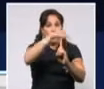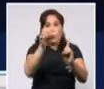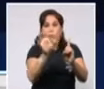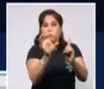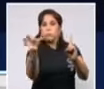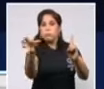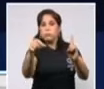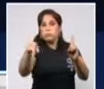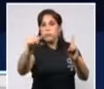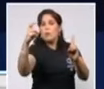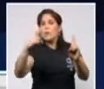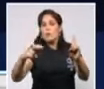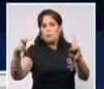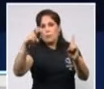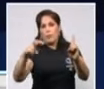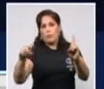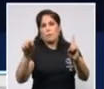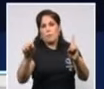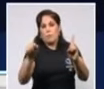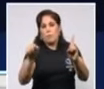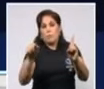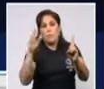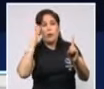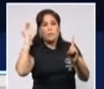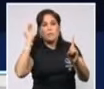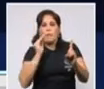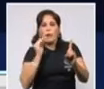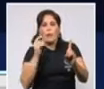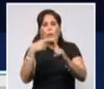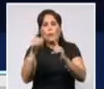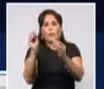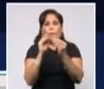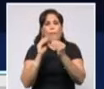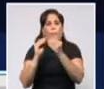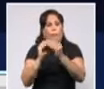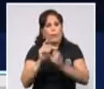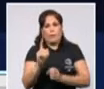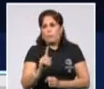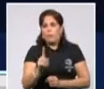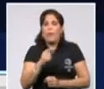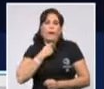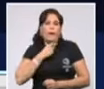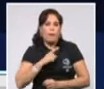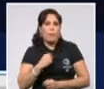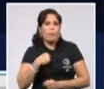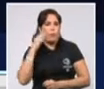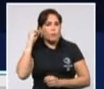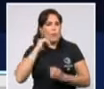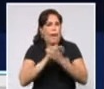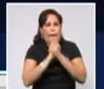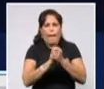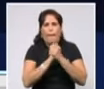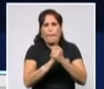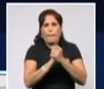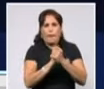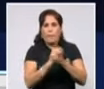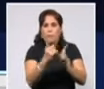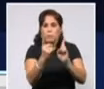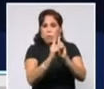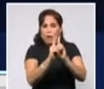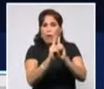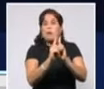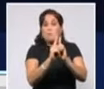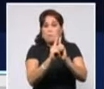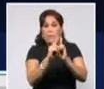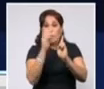aporte el mayor número de ellos, y de todas formas, si una persona sabe que ha tenido contacto con alguien que ha